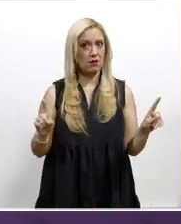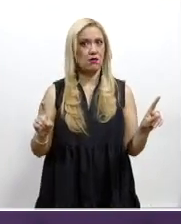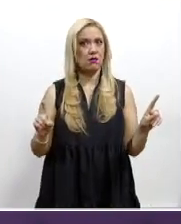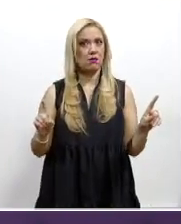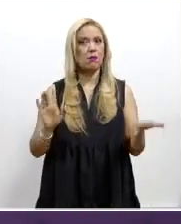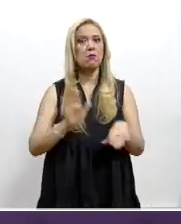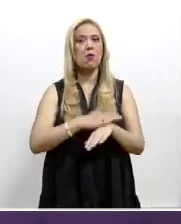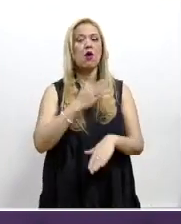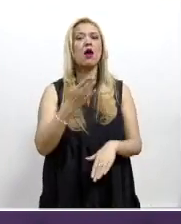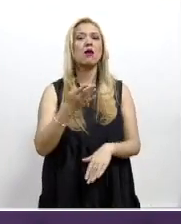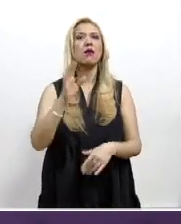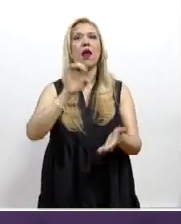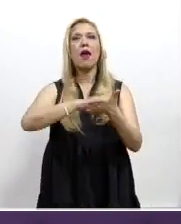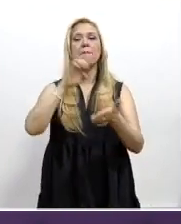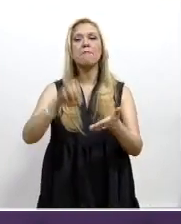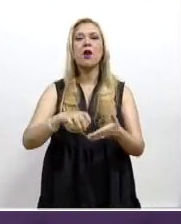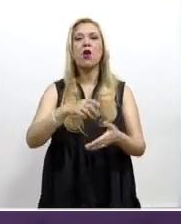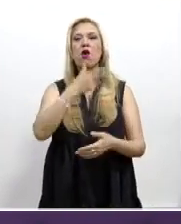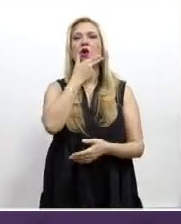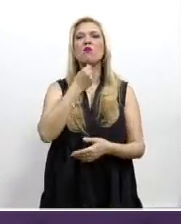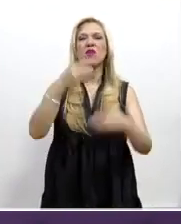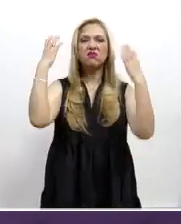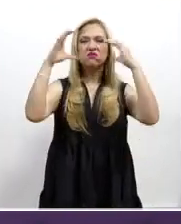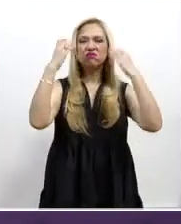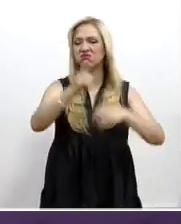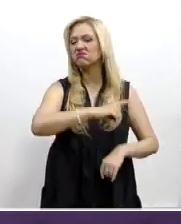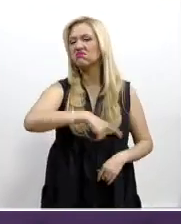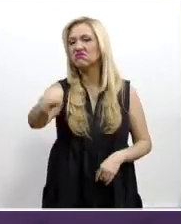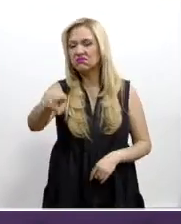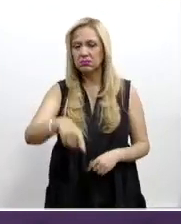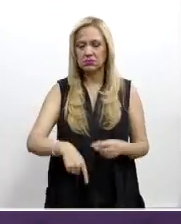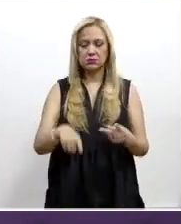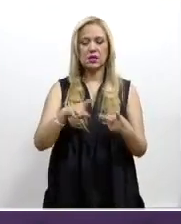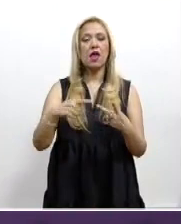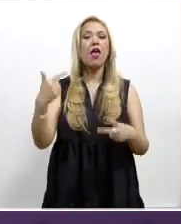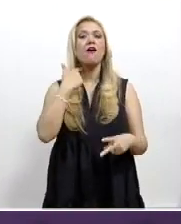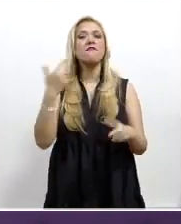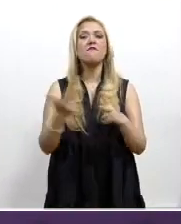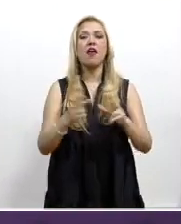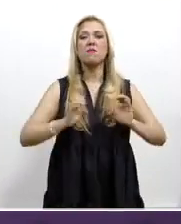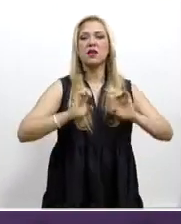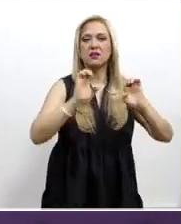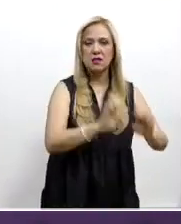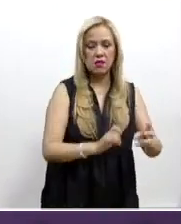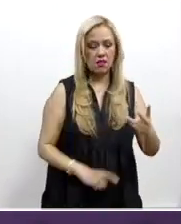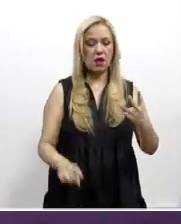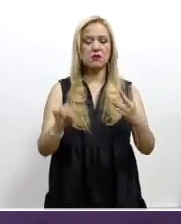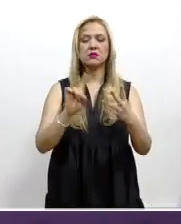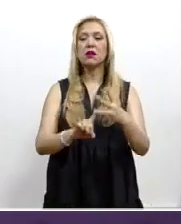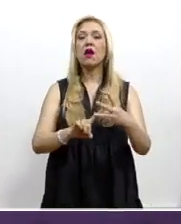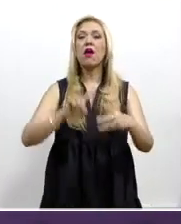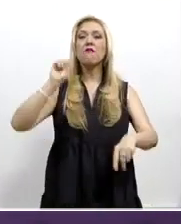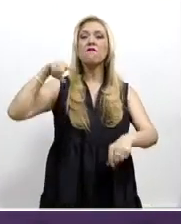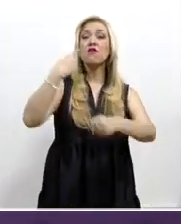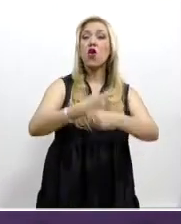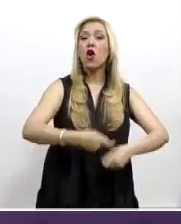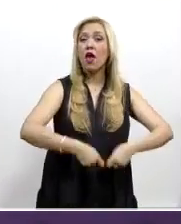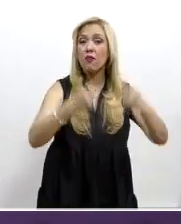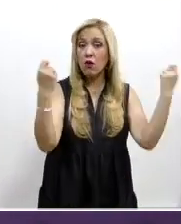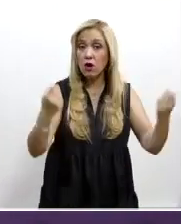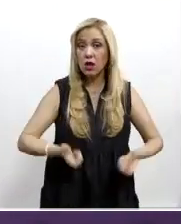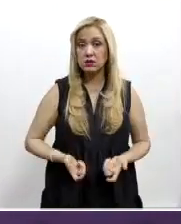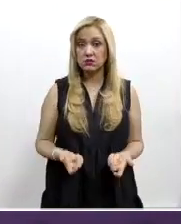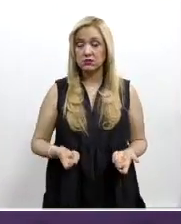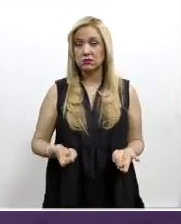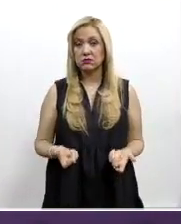los proxenetas, la violencia masculina en los feminicidas, en los violadores. Y que justamente quiero tocar el punto de